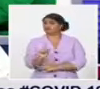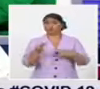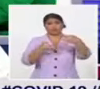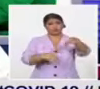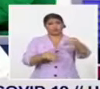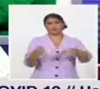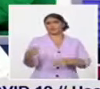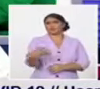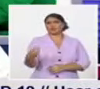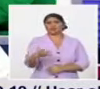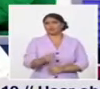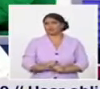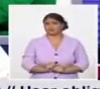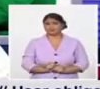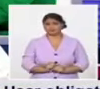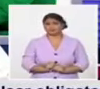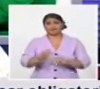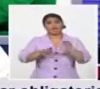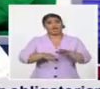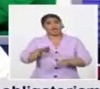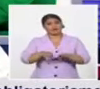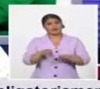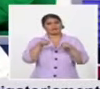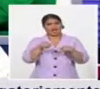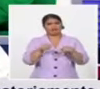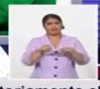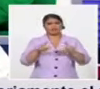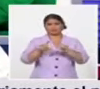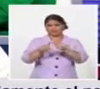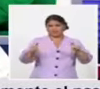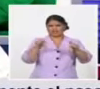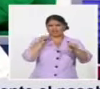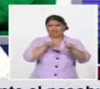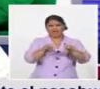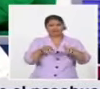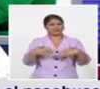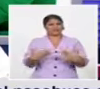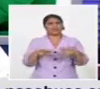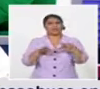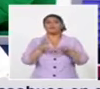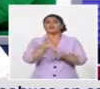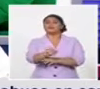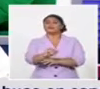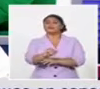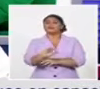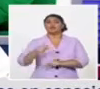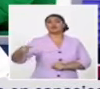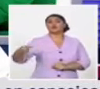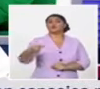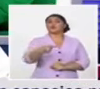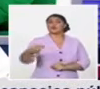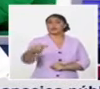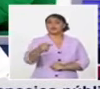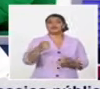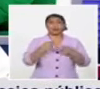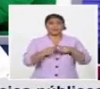su carnet de vacunación, pues todavía resultan positivos y pueden transmitir la